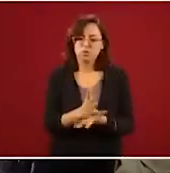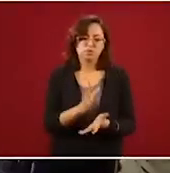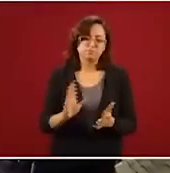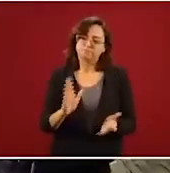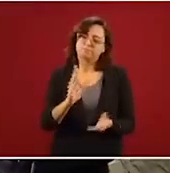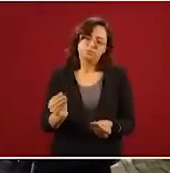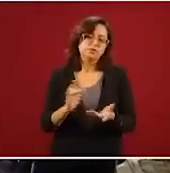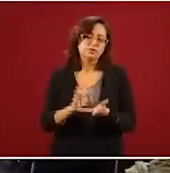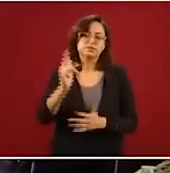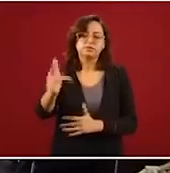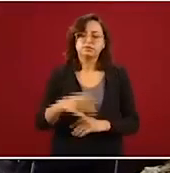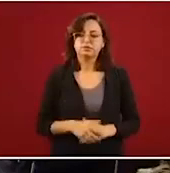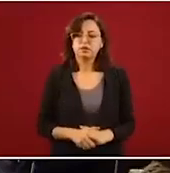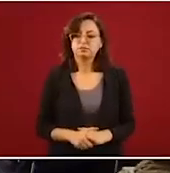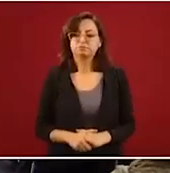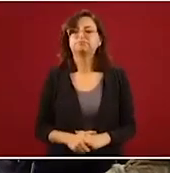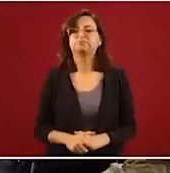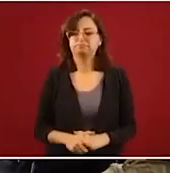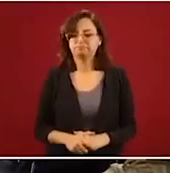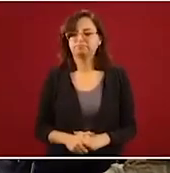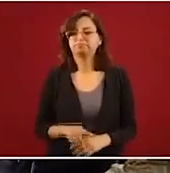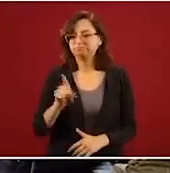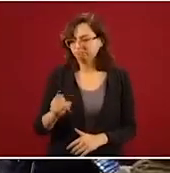tu pregunta. Nosotros